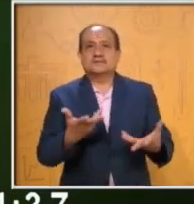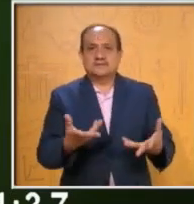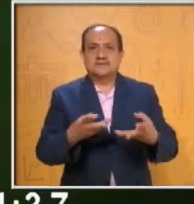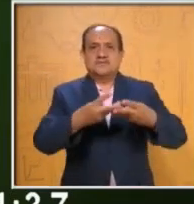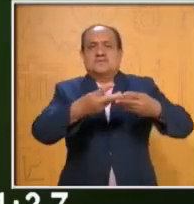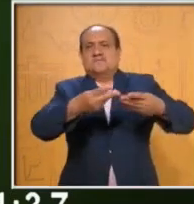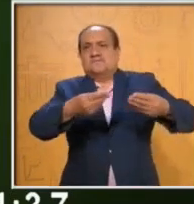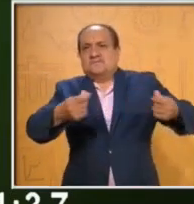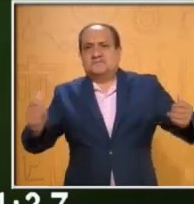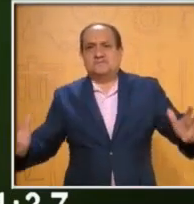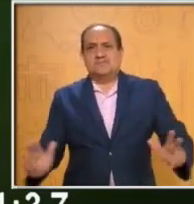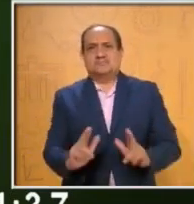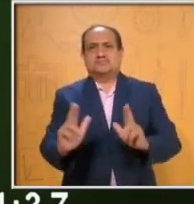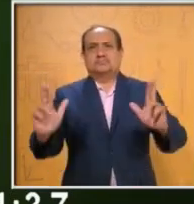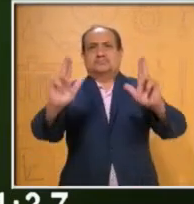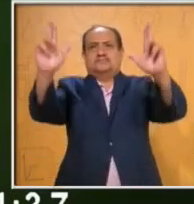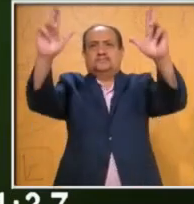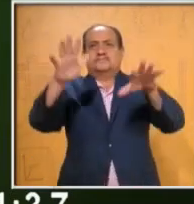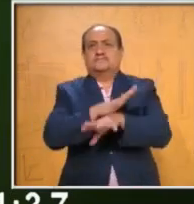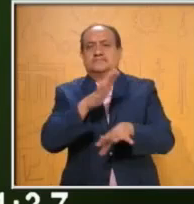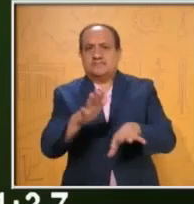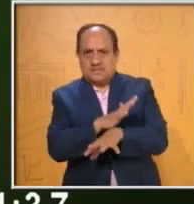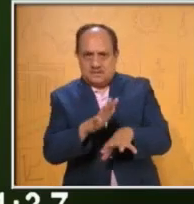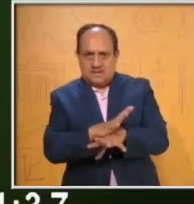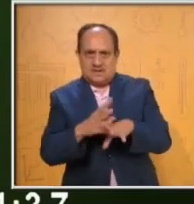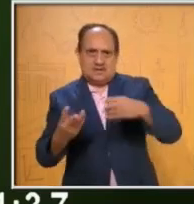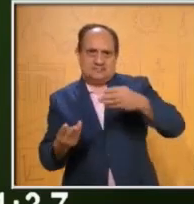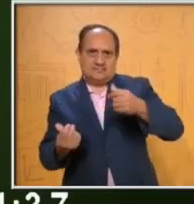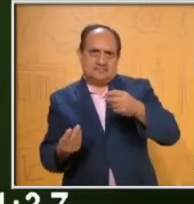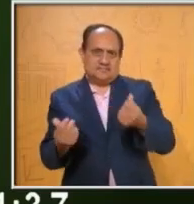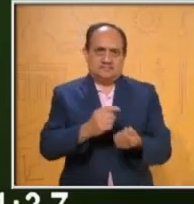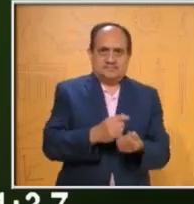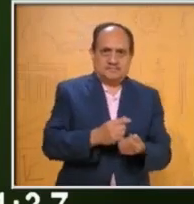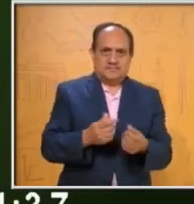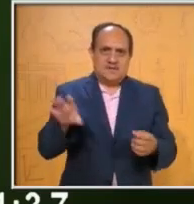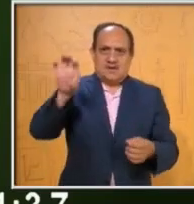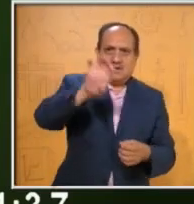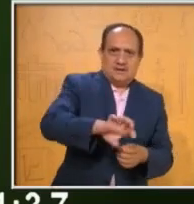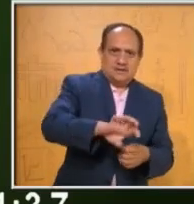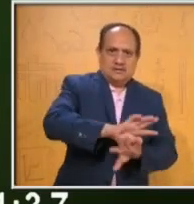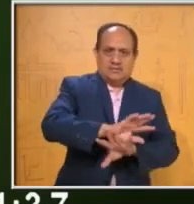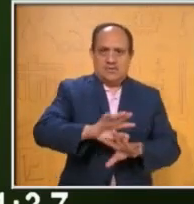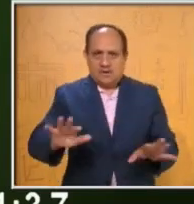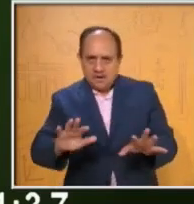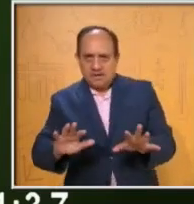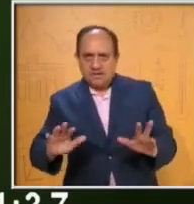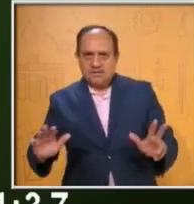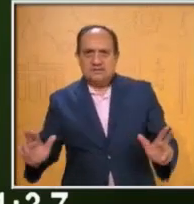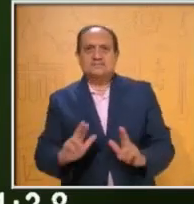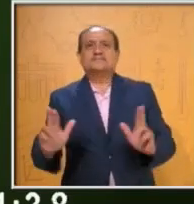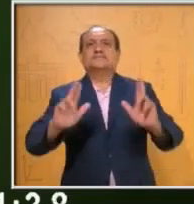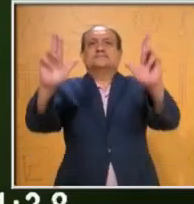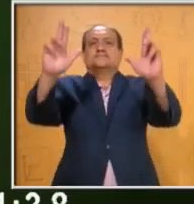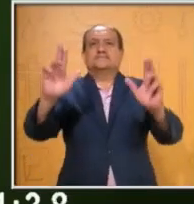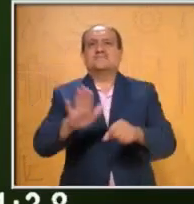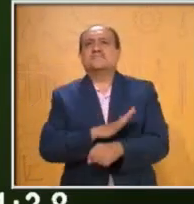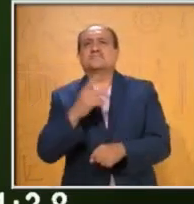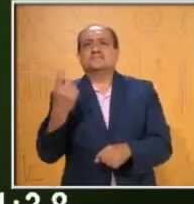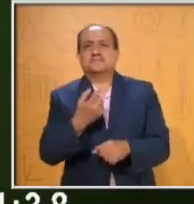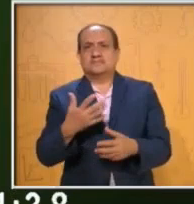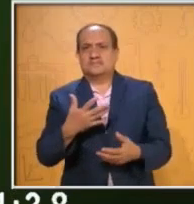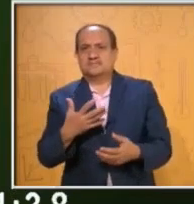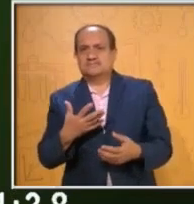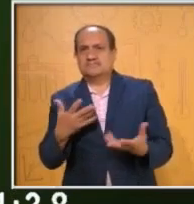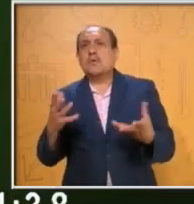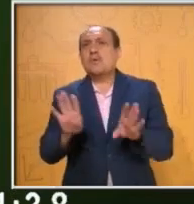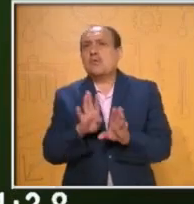se evapora, cambia de estado líquido a estado gaseoso. ¿Por qué? ¿Quién